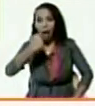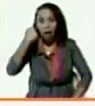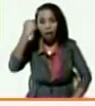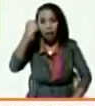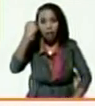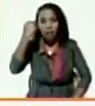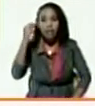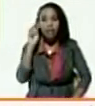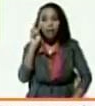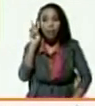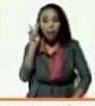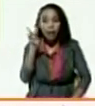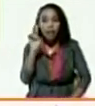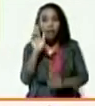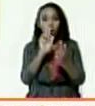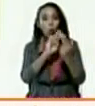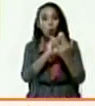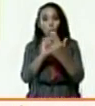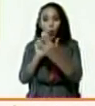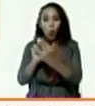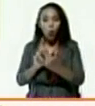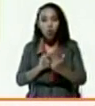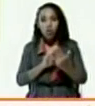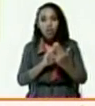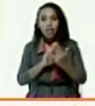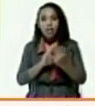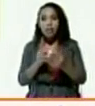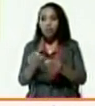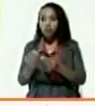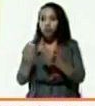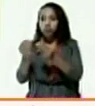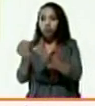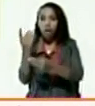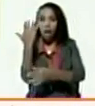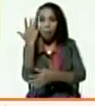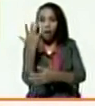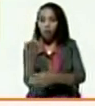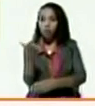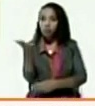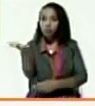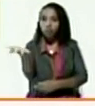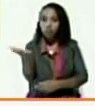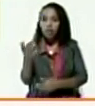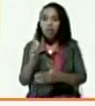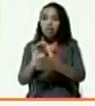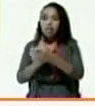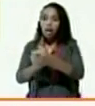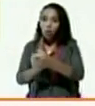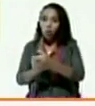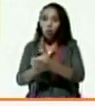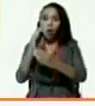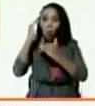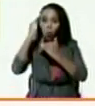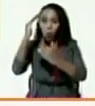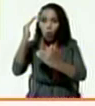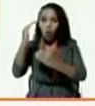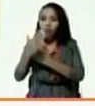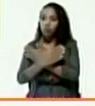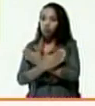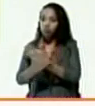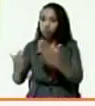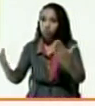les conoce, se les da la mano, se les saluda, nos ponemos a la